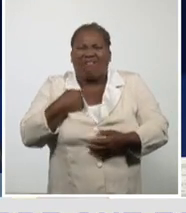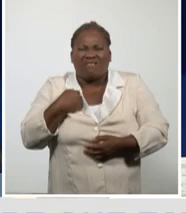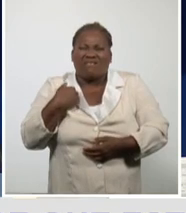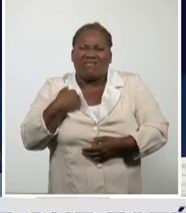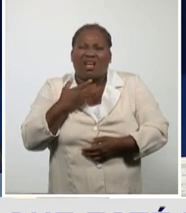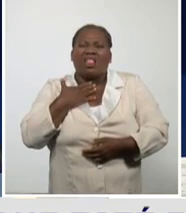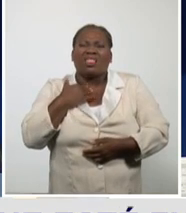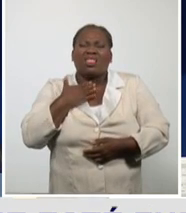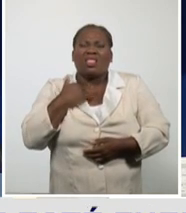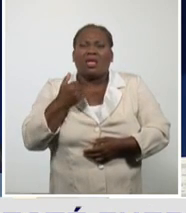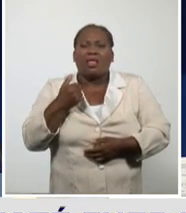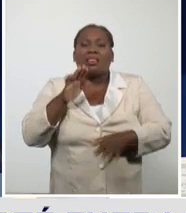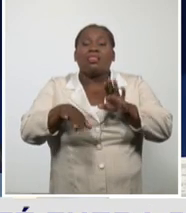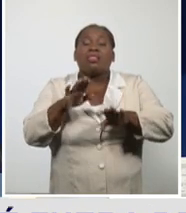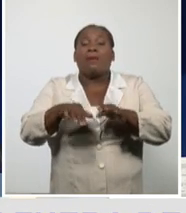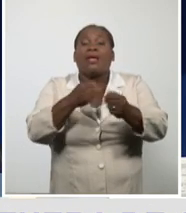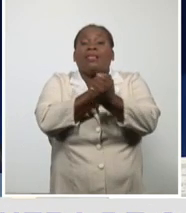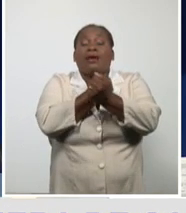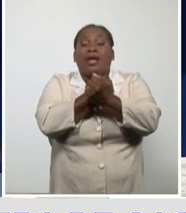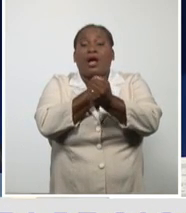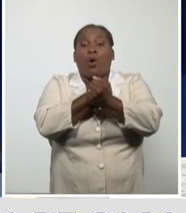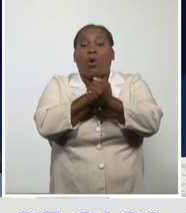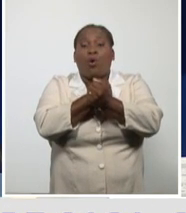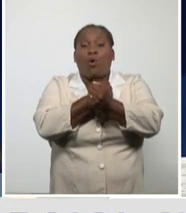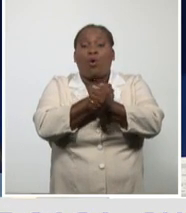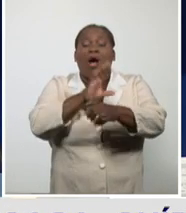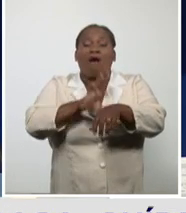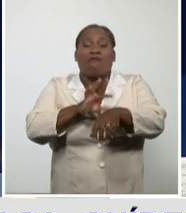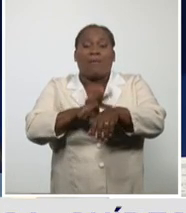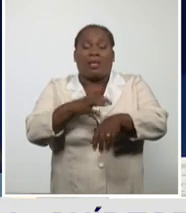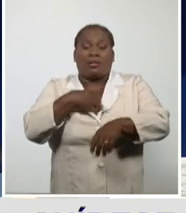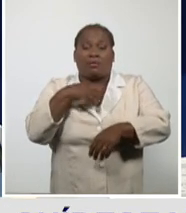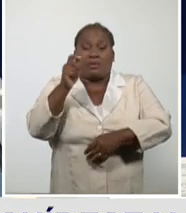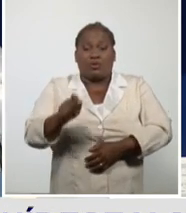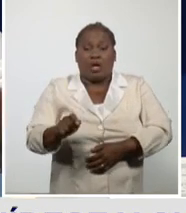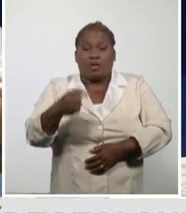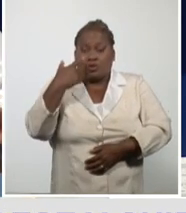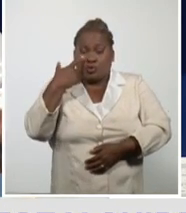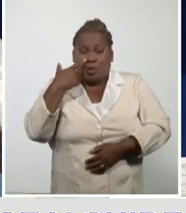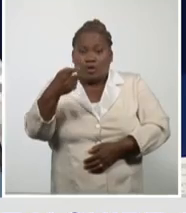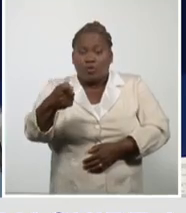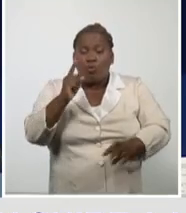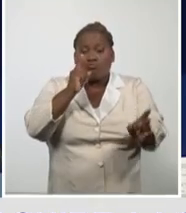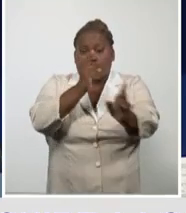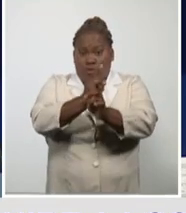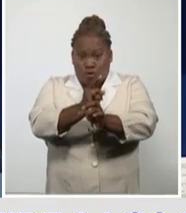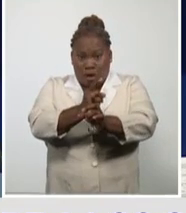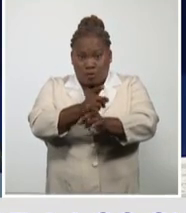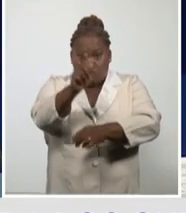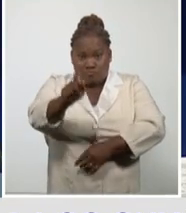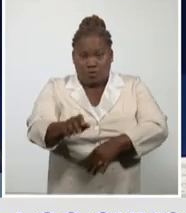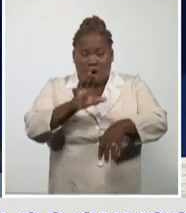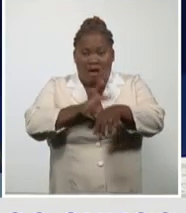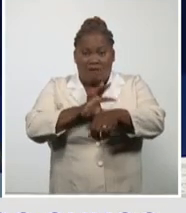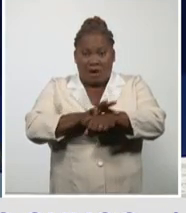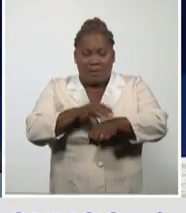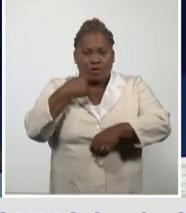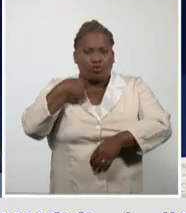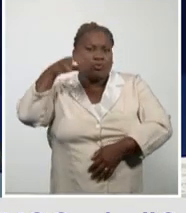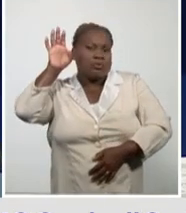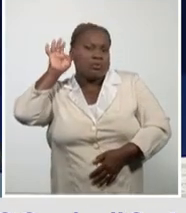Eso depende del riesgo epidemiológico que tú has tenido. Si tú ves que tú eres contacto de un caso que conoces y que ha